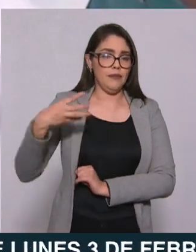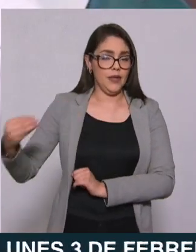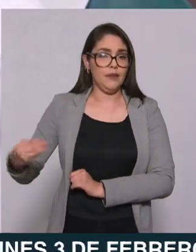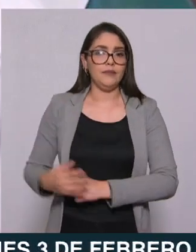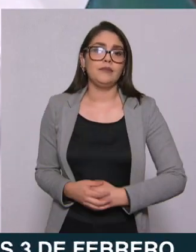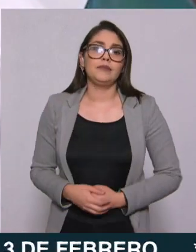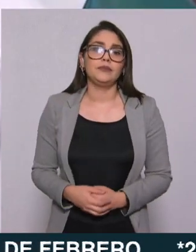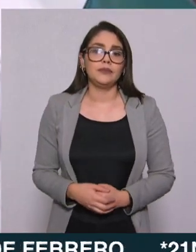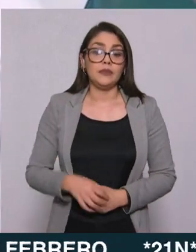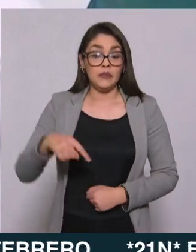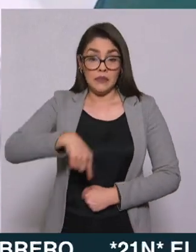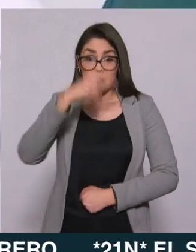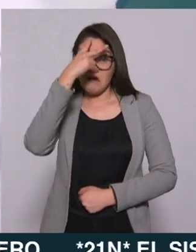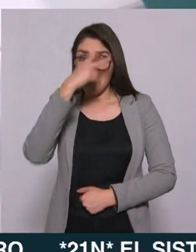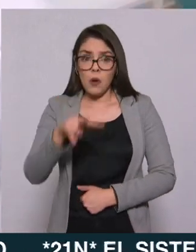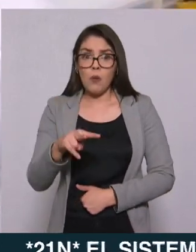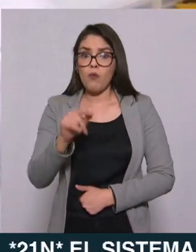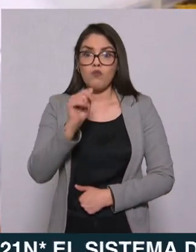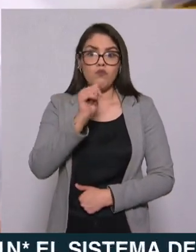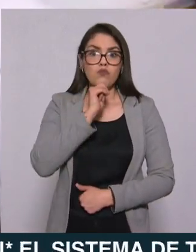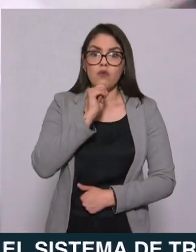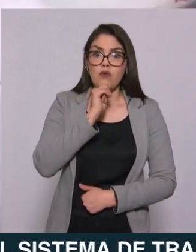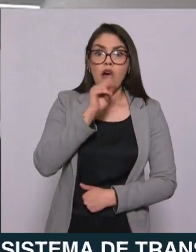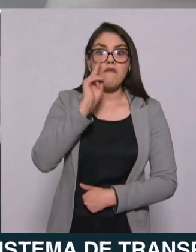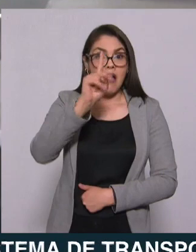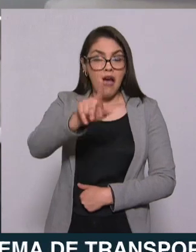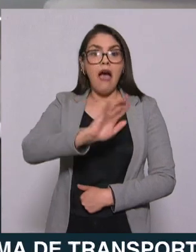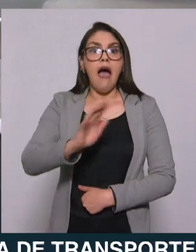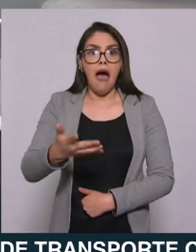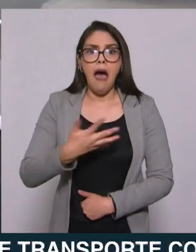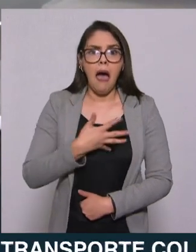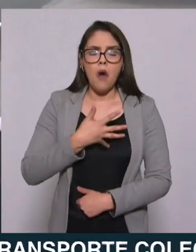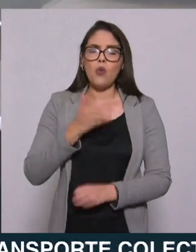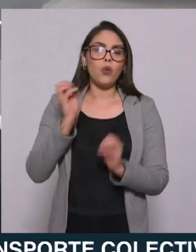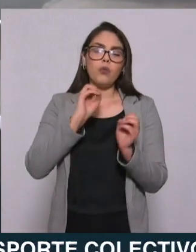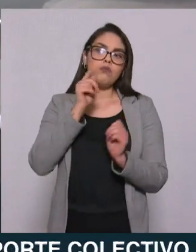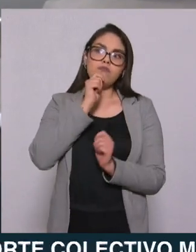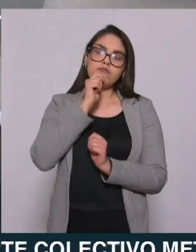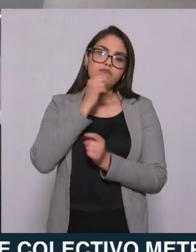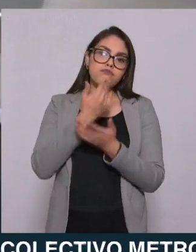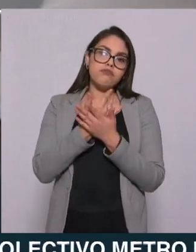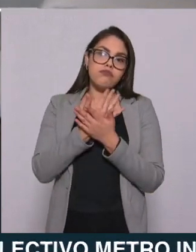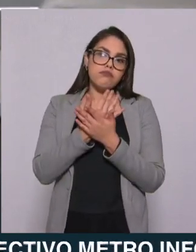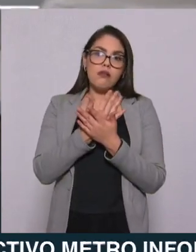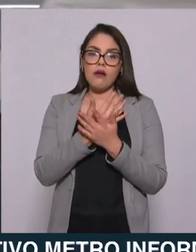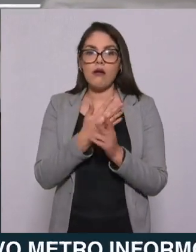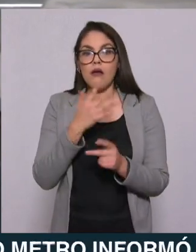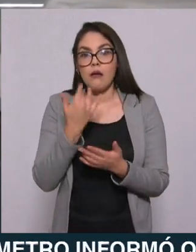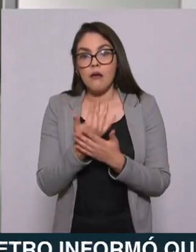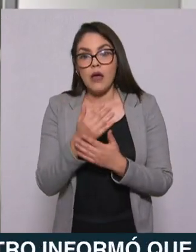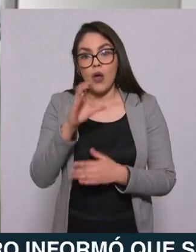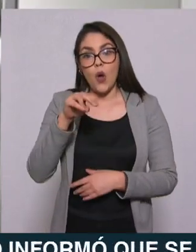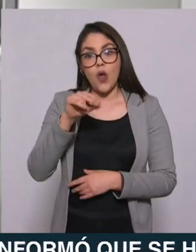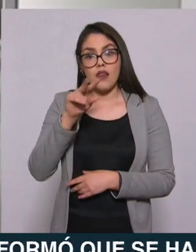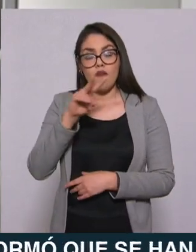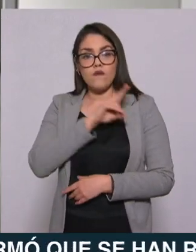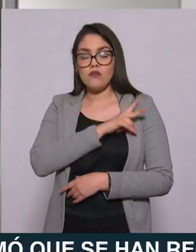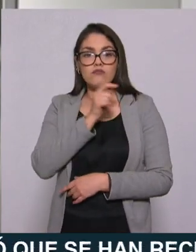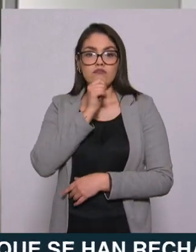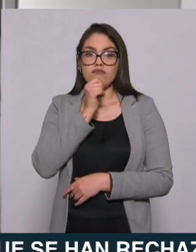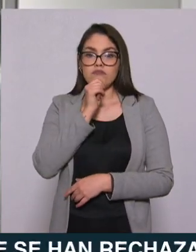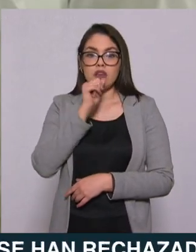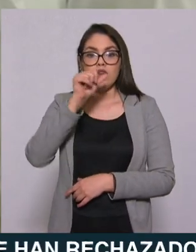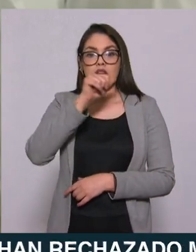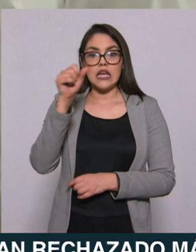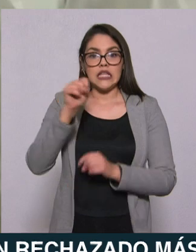En México no se han confirmado casos positivos de la enfermedad por coronavirus nCoV 2019. El Sistema